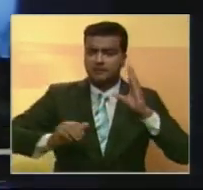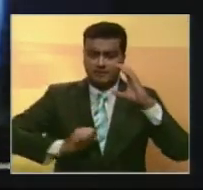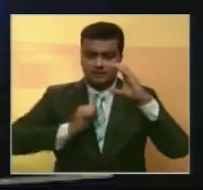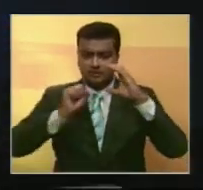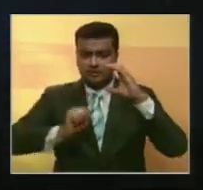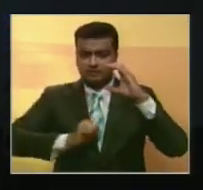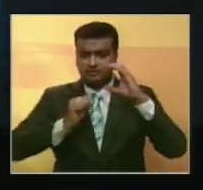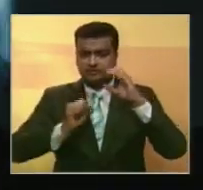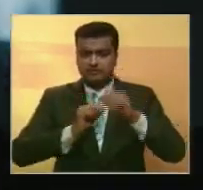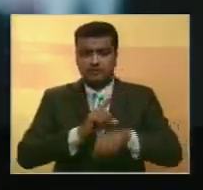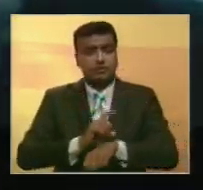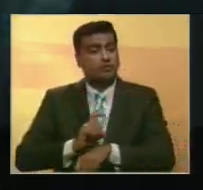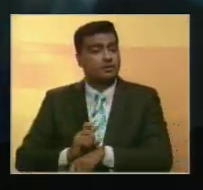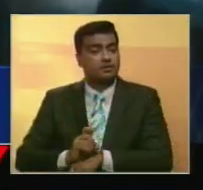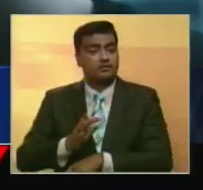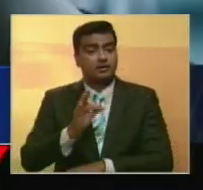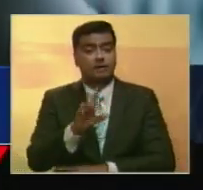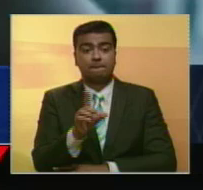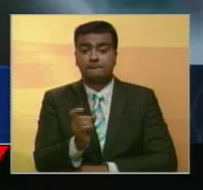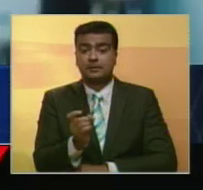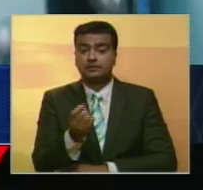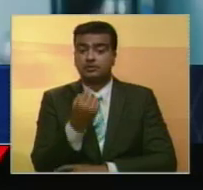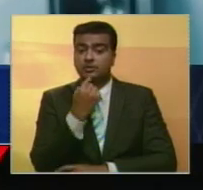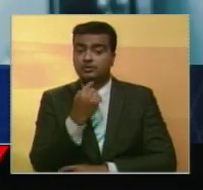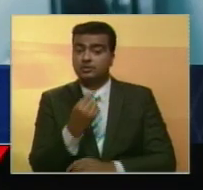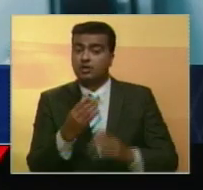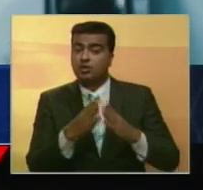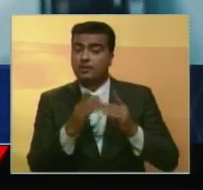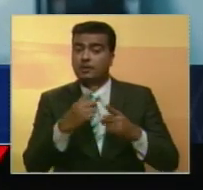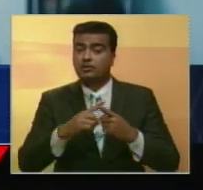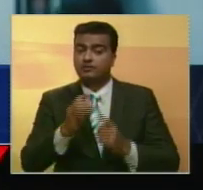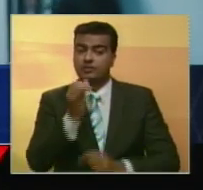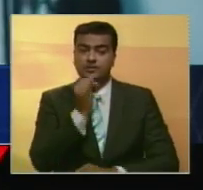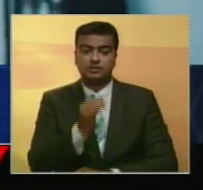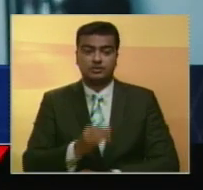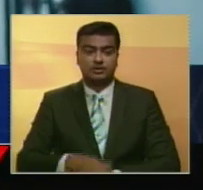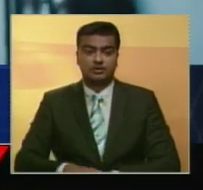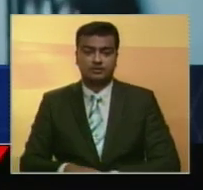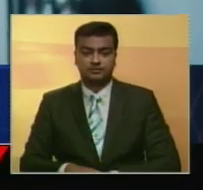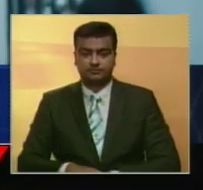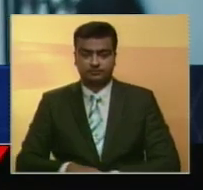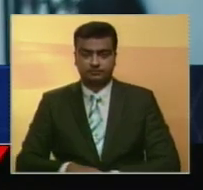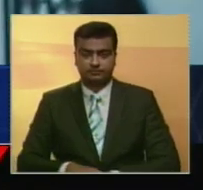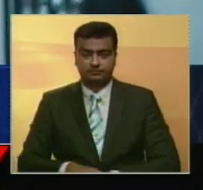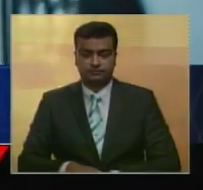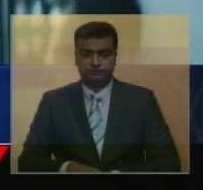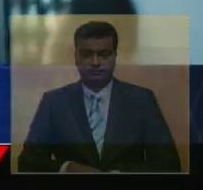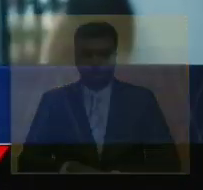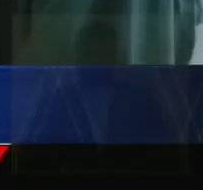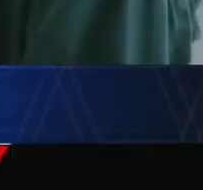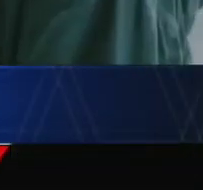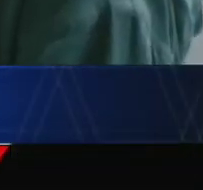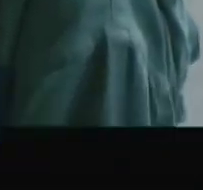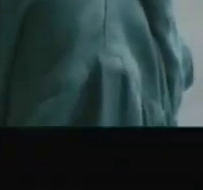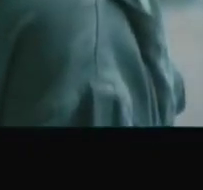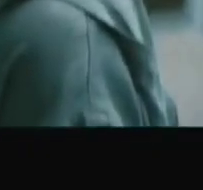videoclip. En momentos, Federica Guzmán nos amplía esta y otras informaciones en Estrenos y Estrellas.